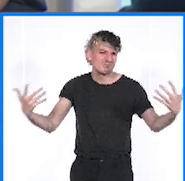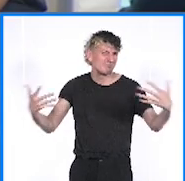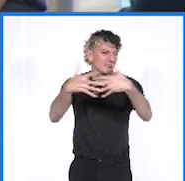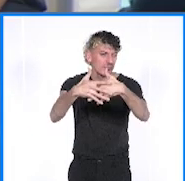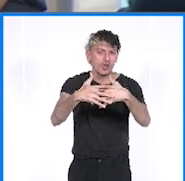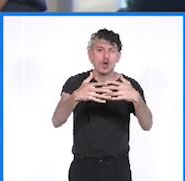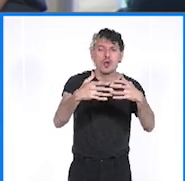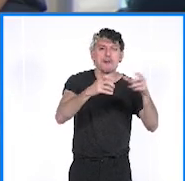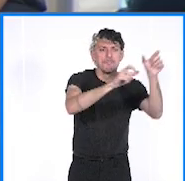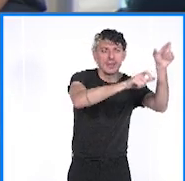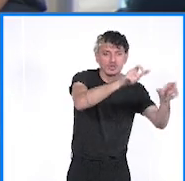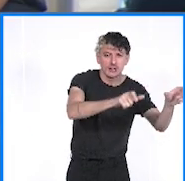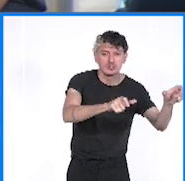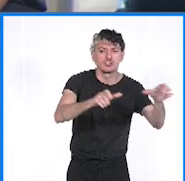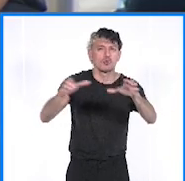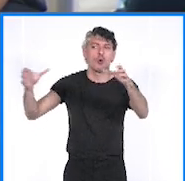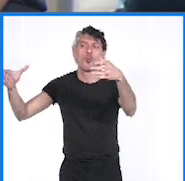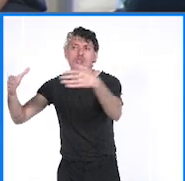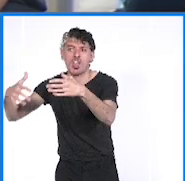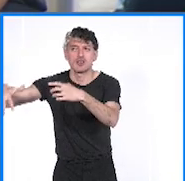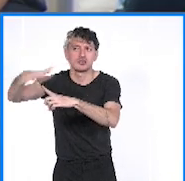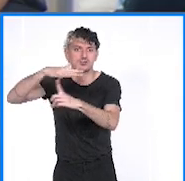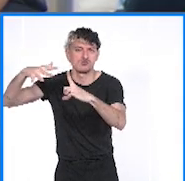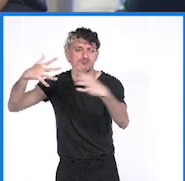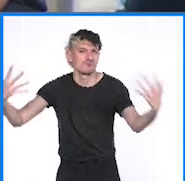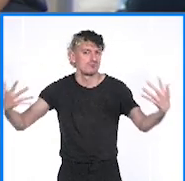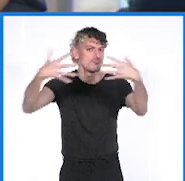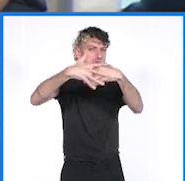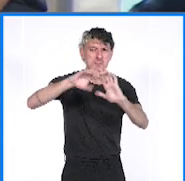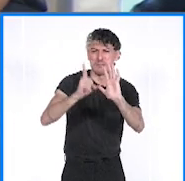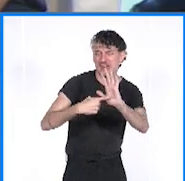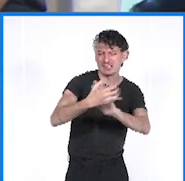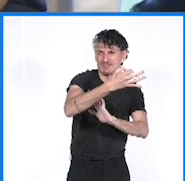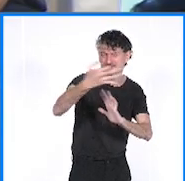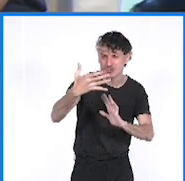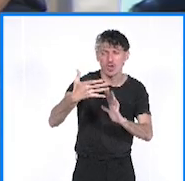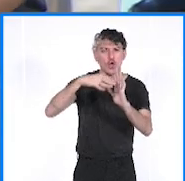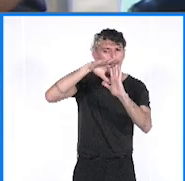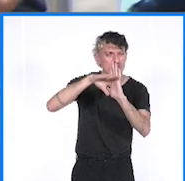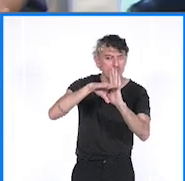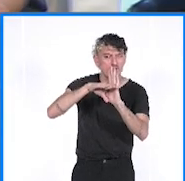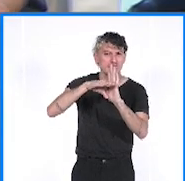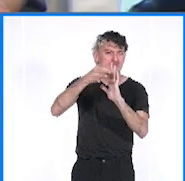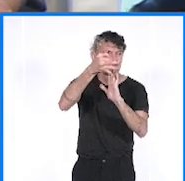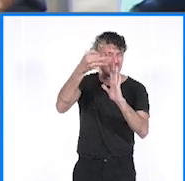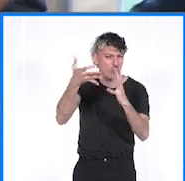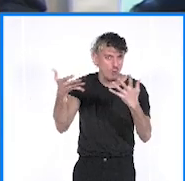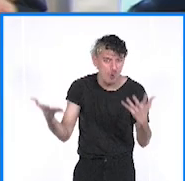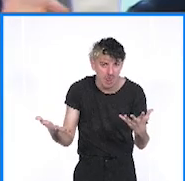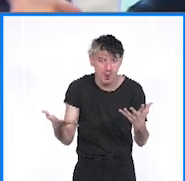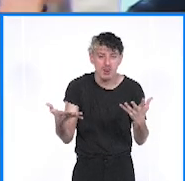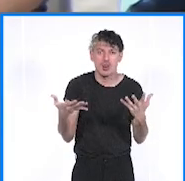entre las comunidades y las personas eh las condiciones idóneas eh propicias combinan eh Por un lado eh un